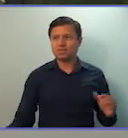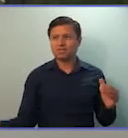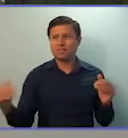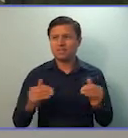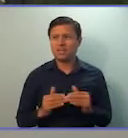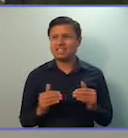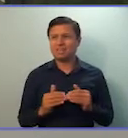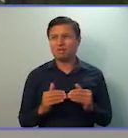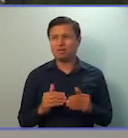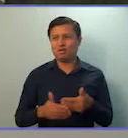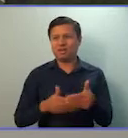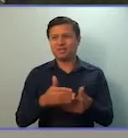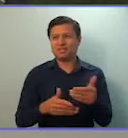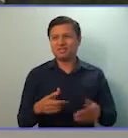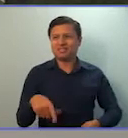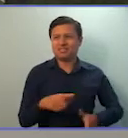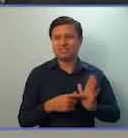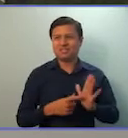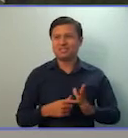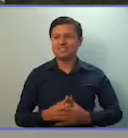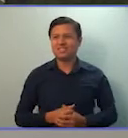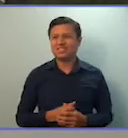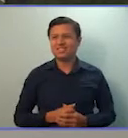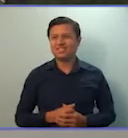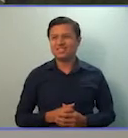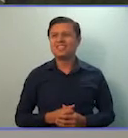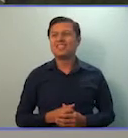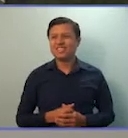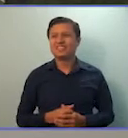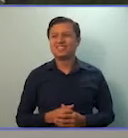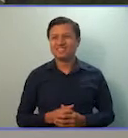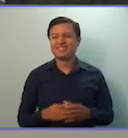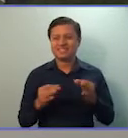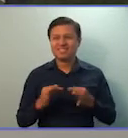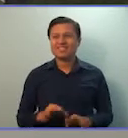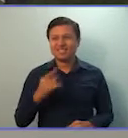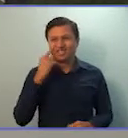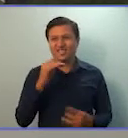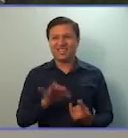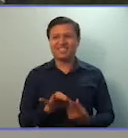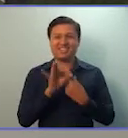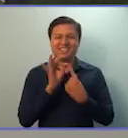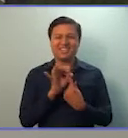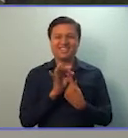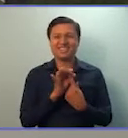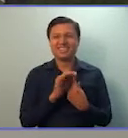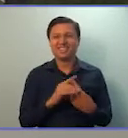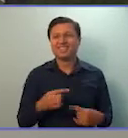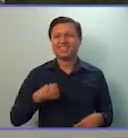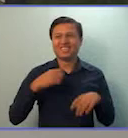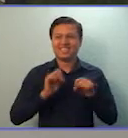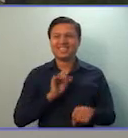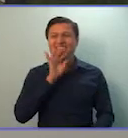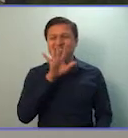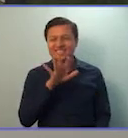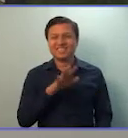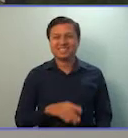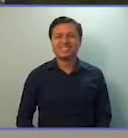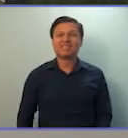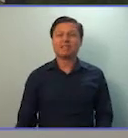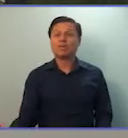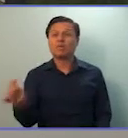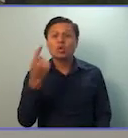la mesa van a ver también dos patrones uno que es este 1 de búsqueda que es cuando yo presento el tuit y digo balmoré barrientos